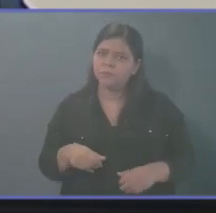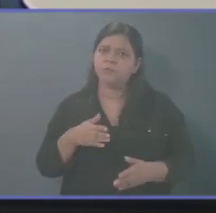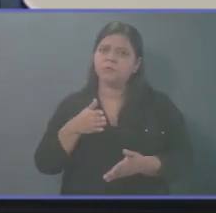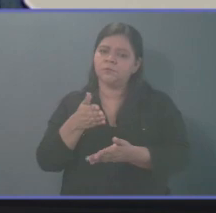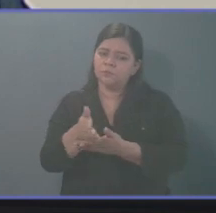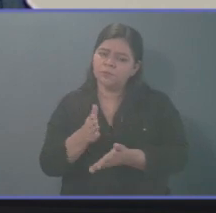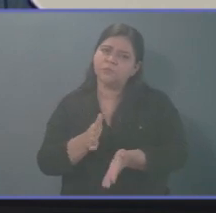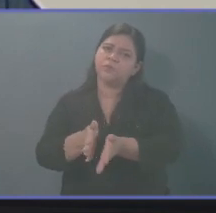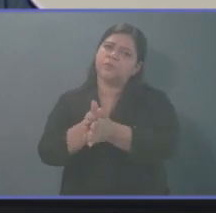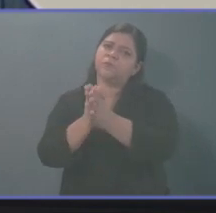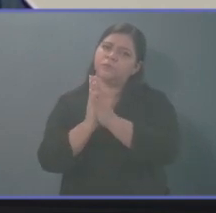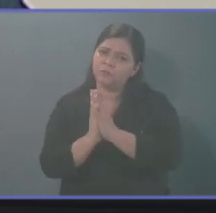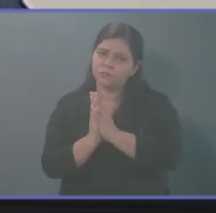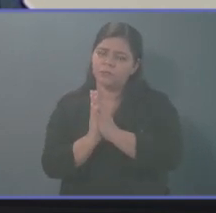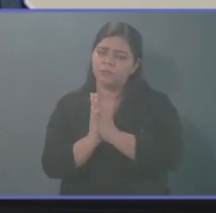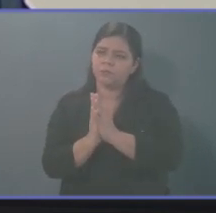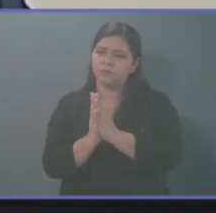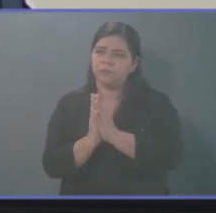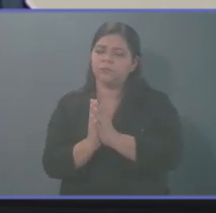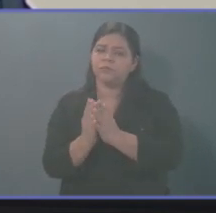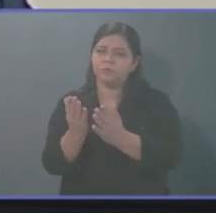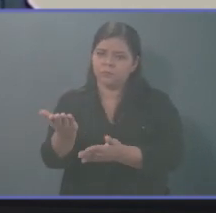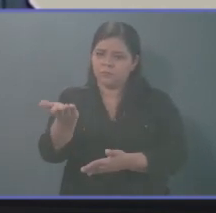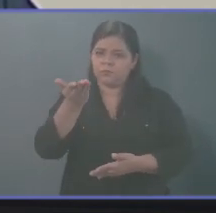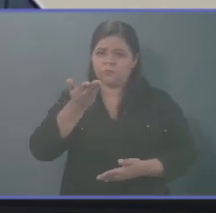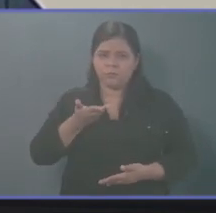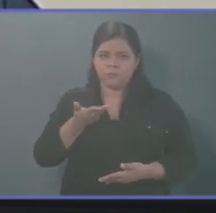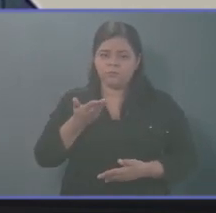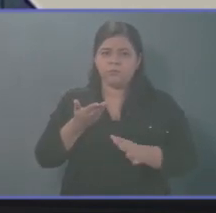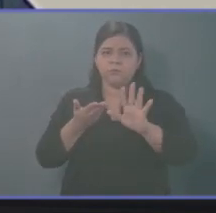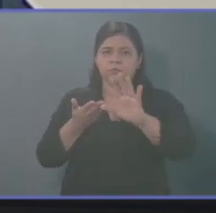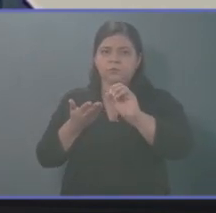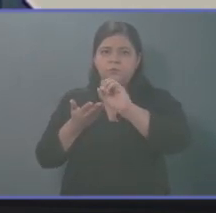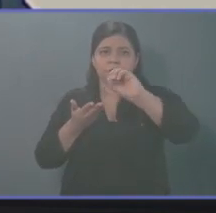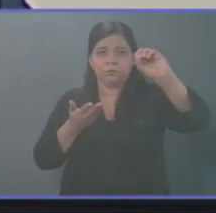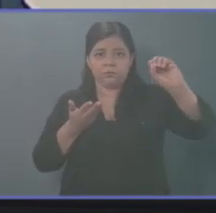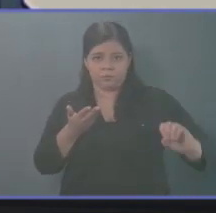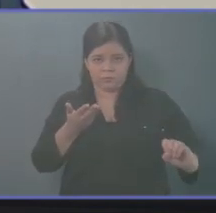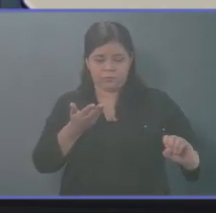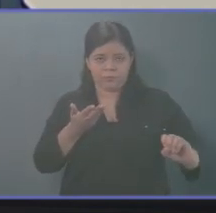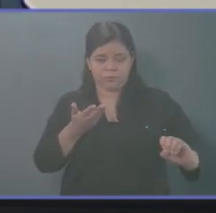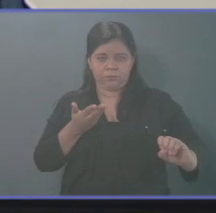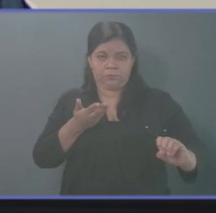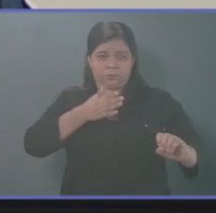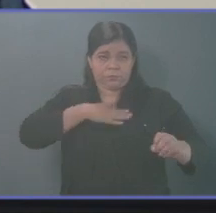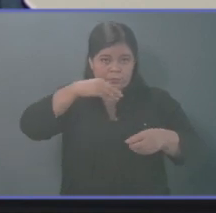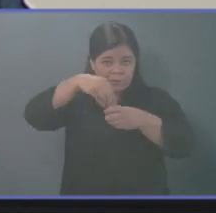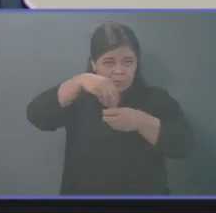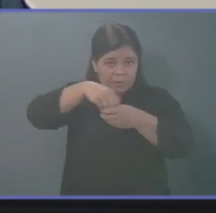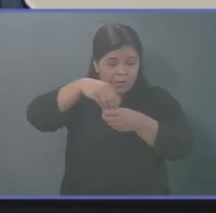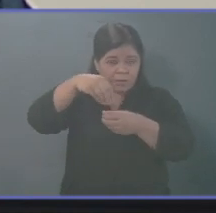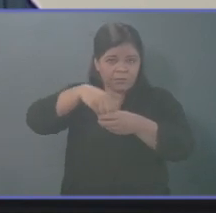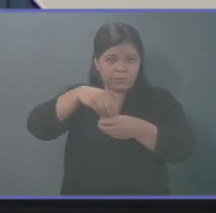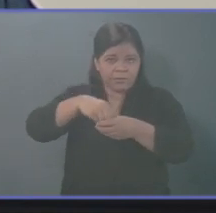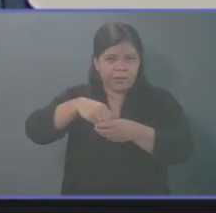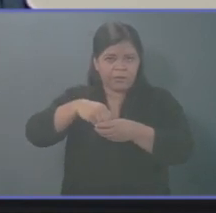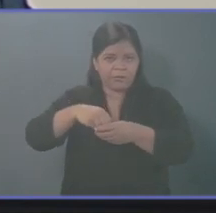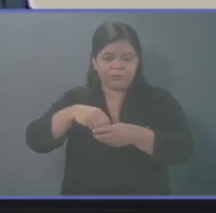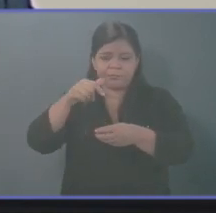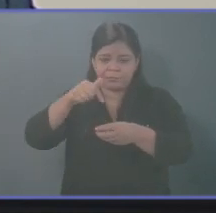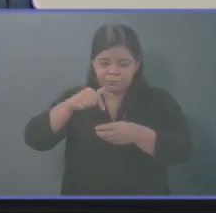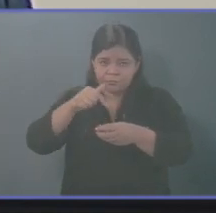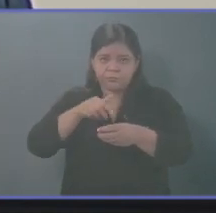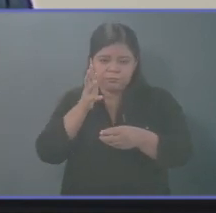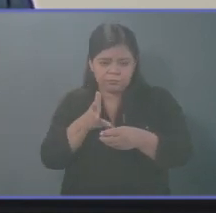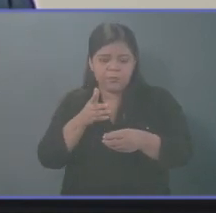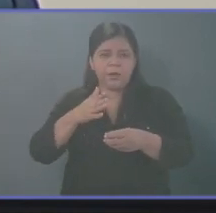accesar y disponer hasta de un 50% de esos recursos que